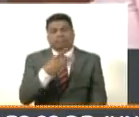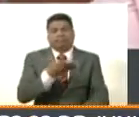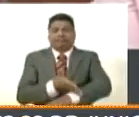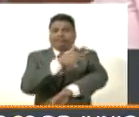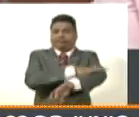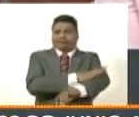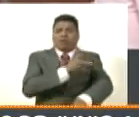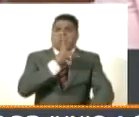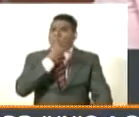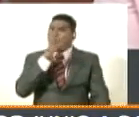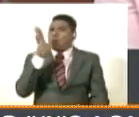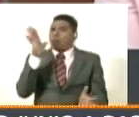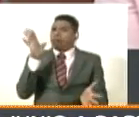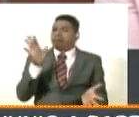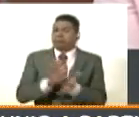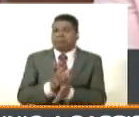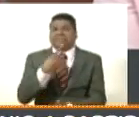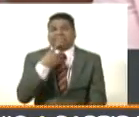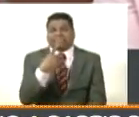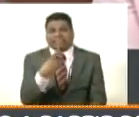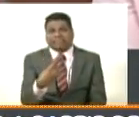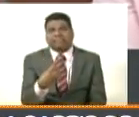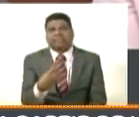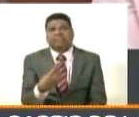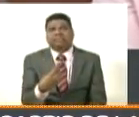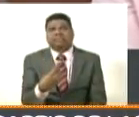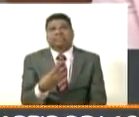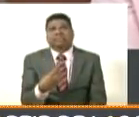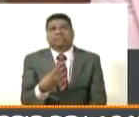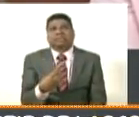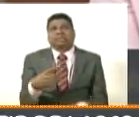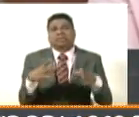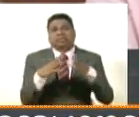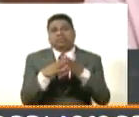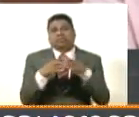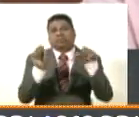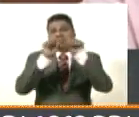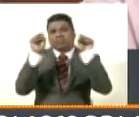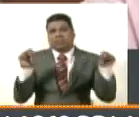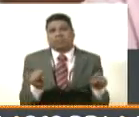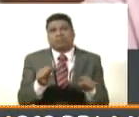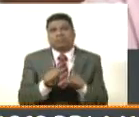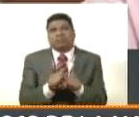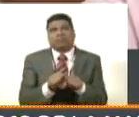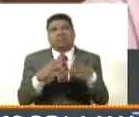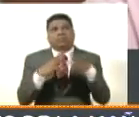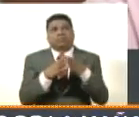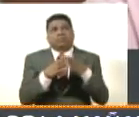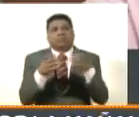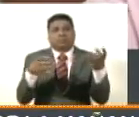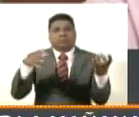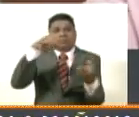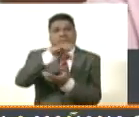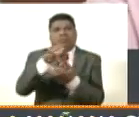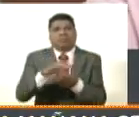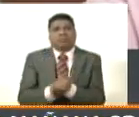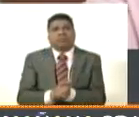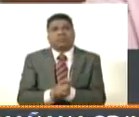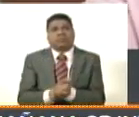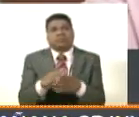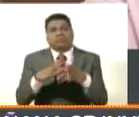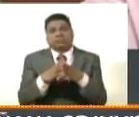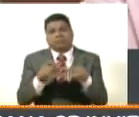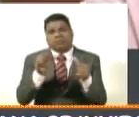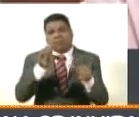pudiéramos destacar de este hecho es la situación que conllevó al derrame y sustracción de